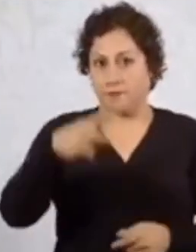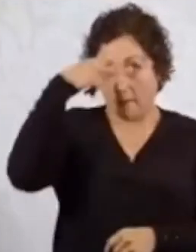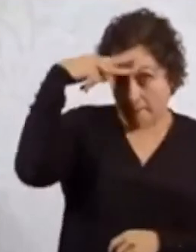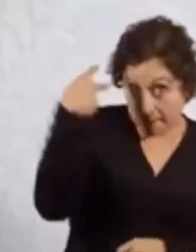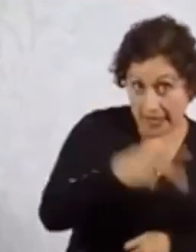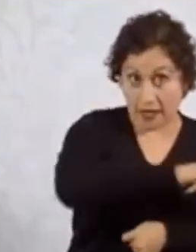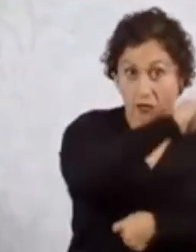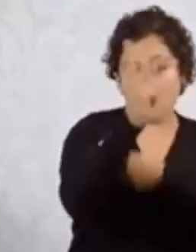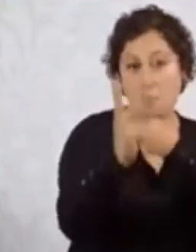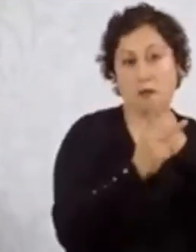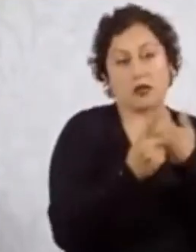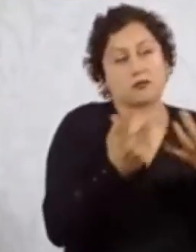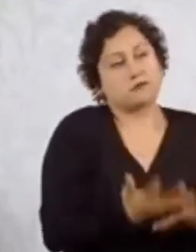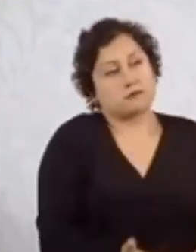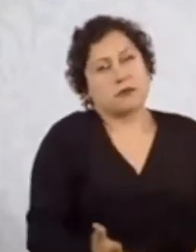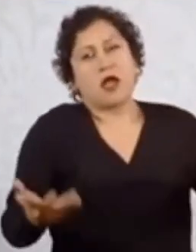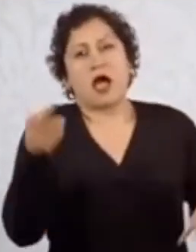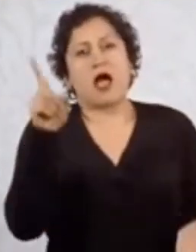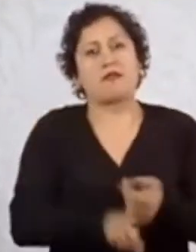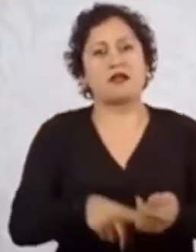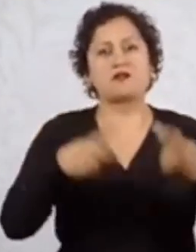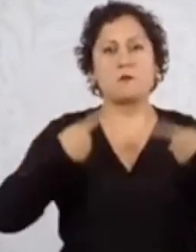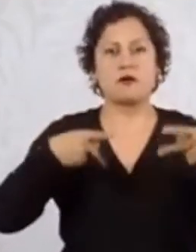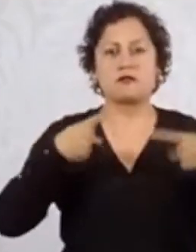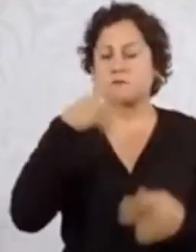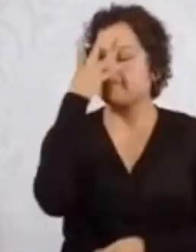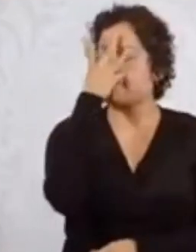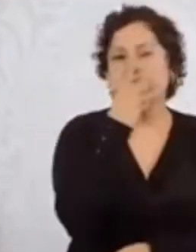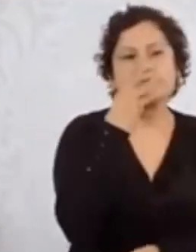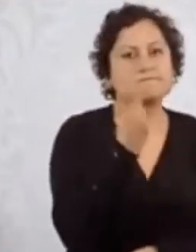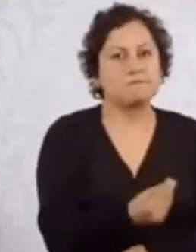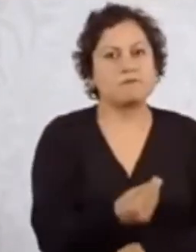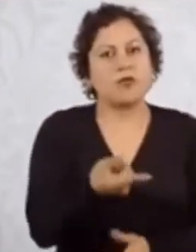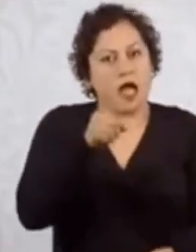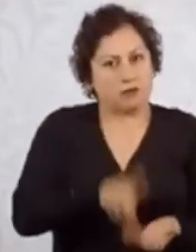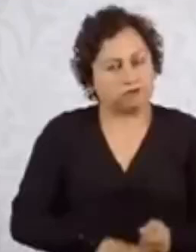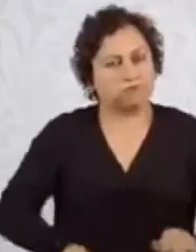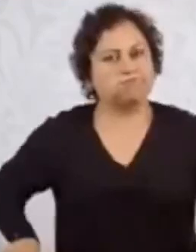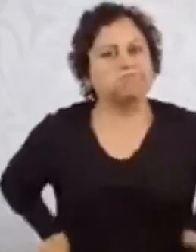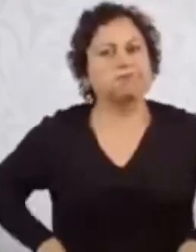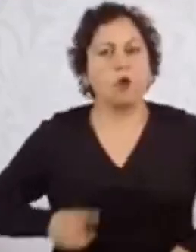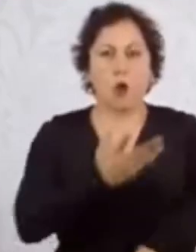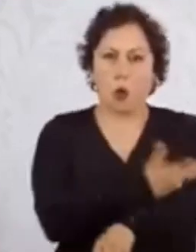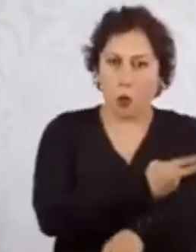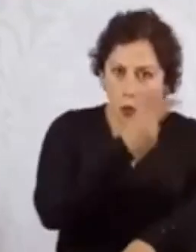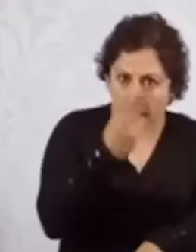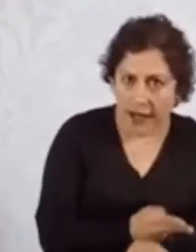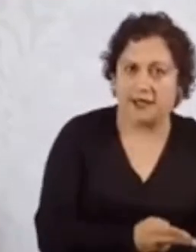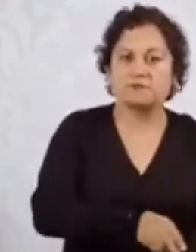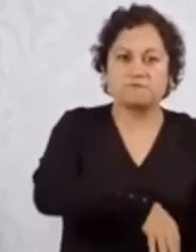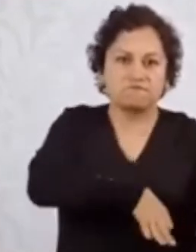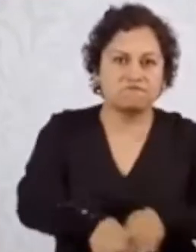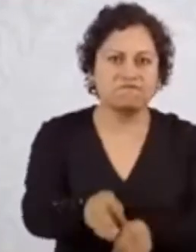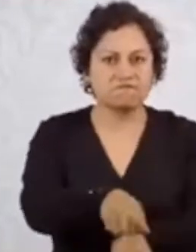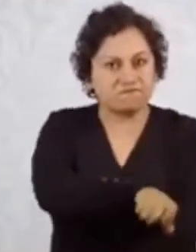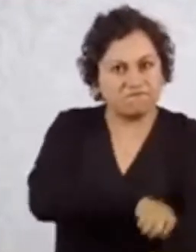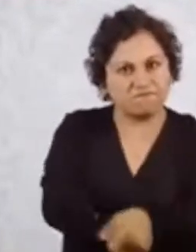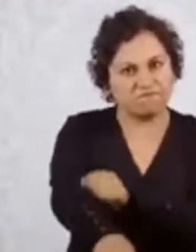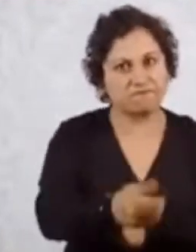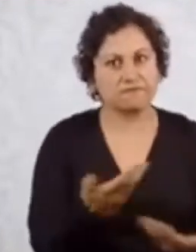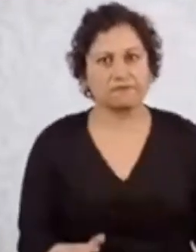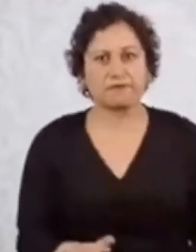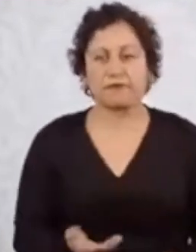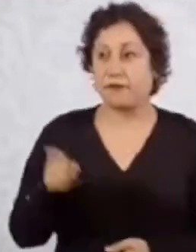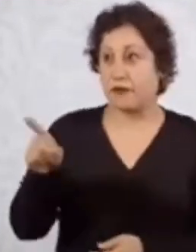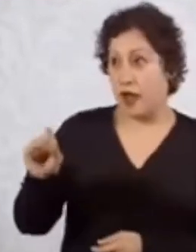los principales preocupaciones o prioridades de su gobierno. Y esto es muy importante. Hay que